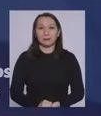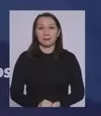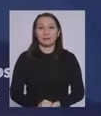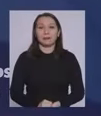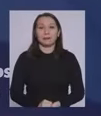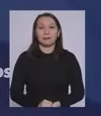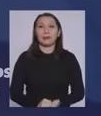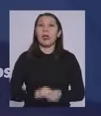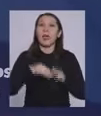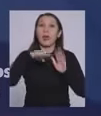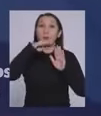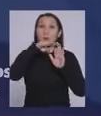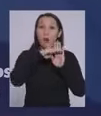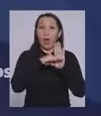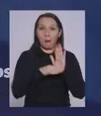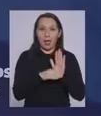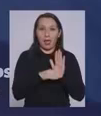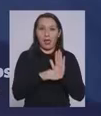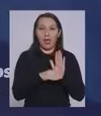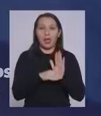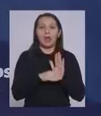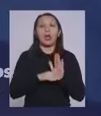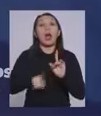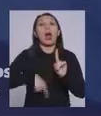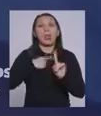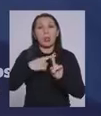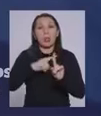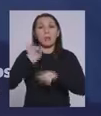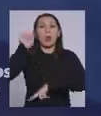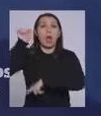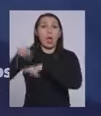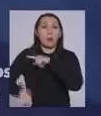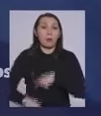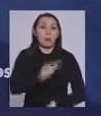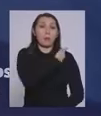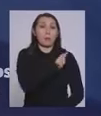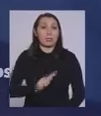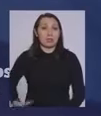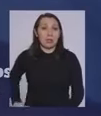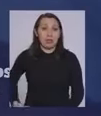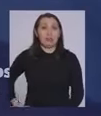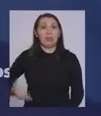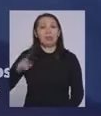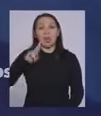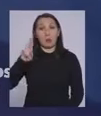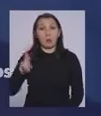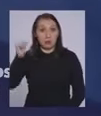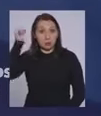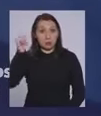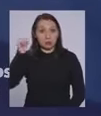el programa fue además aprobado por el presidente de la República, fue